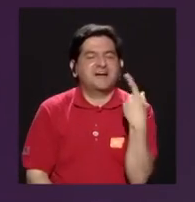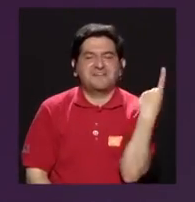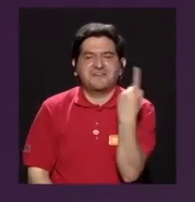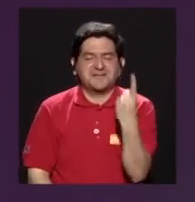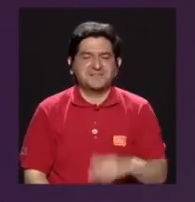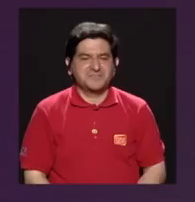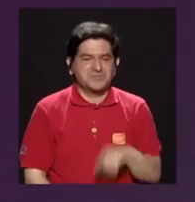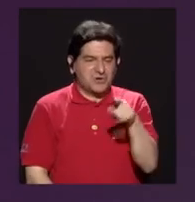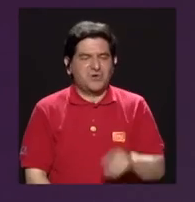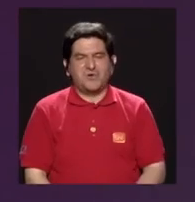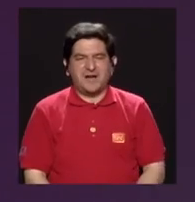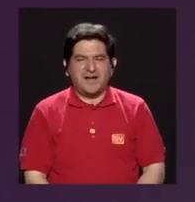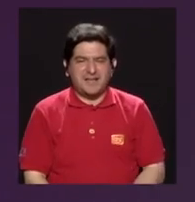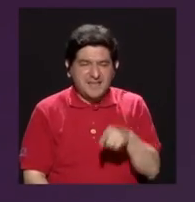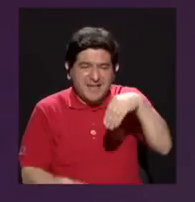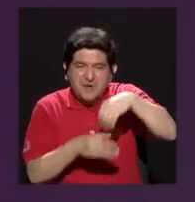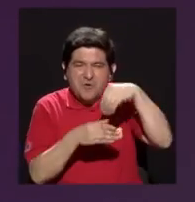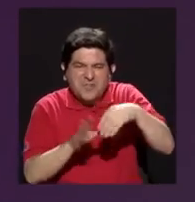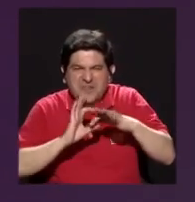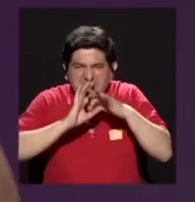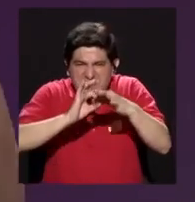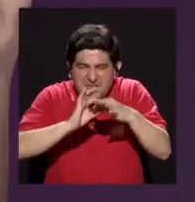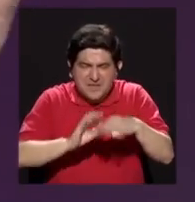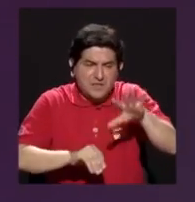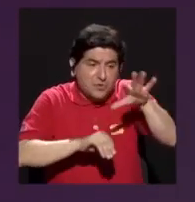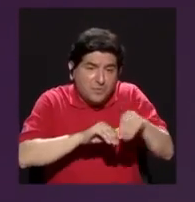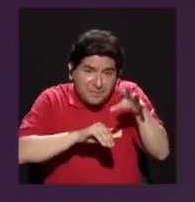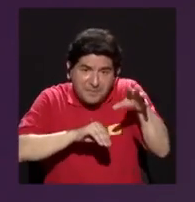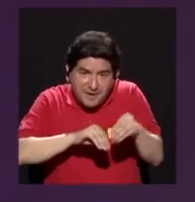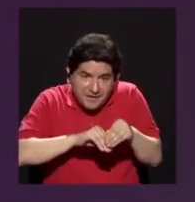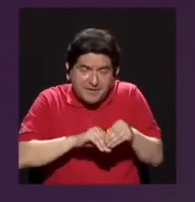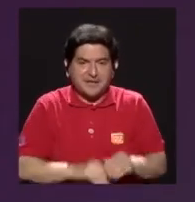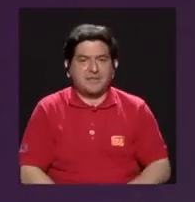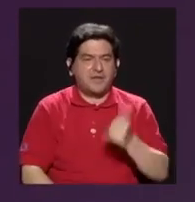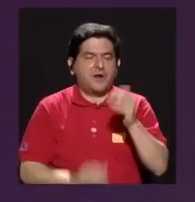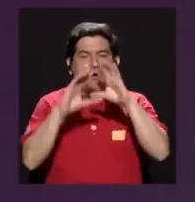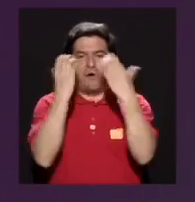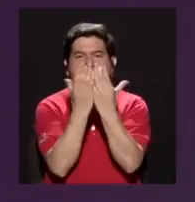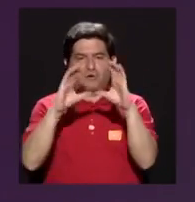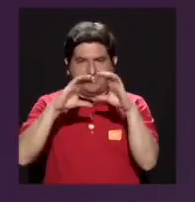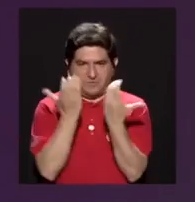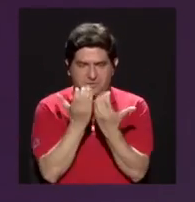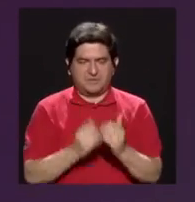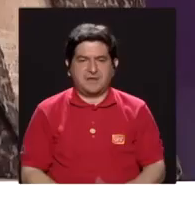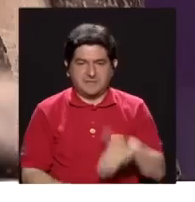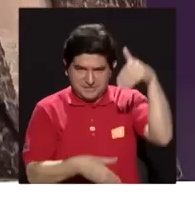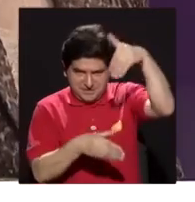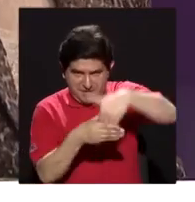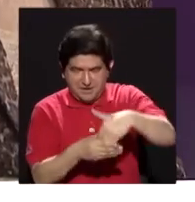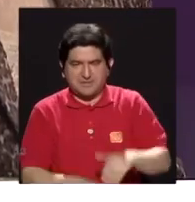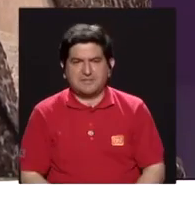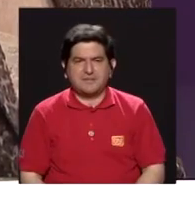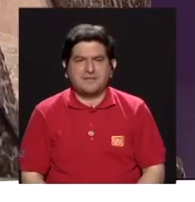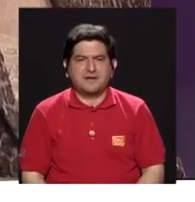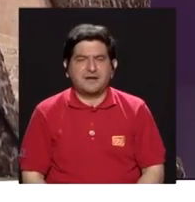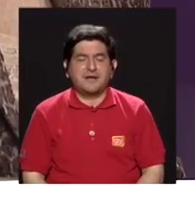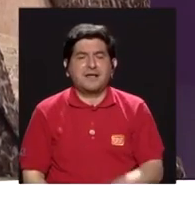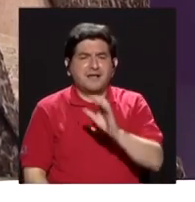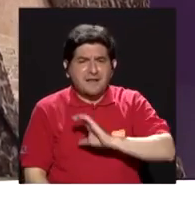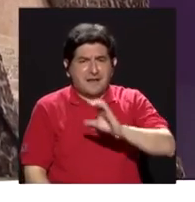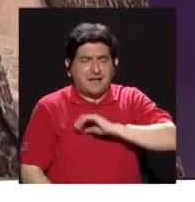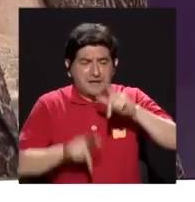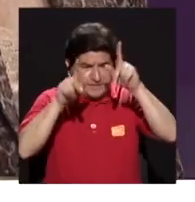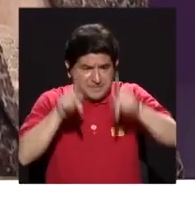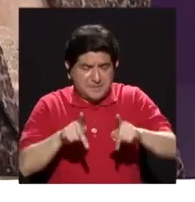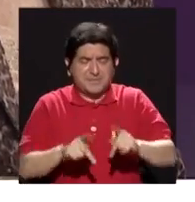sexismo básico y le cuesta añadirle las otras categorías verdad que nos atraviesan navegador el fenotipo de quien hace el